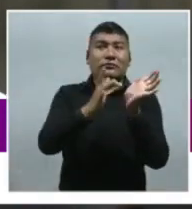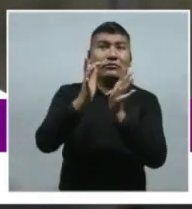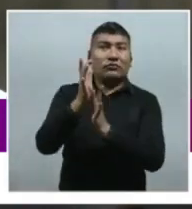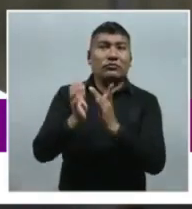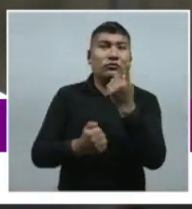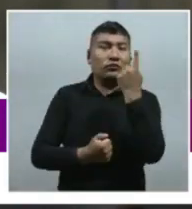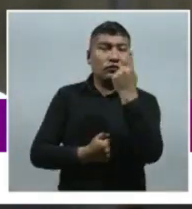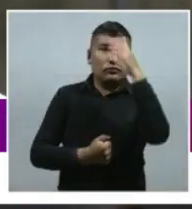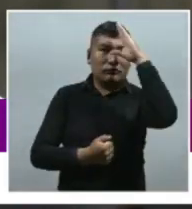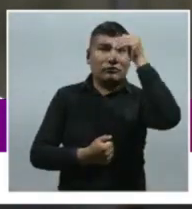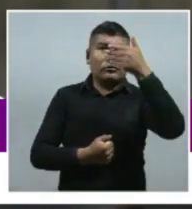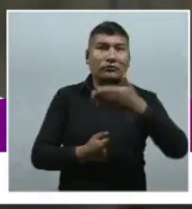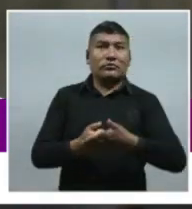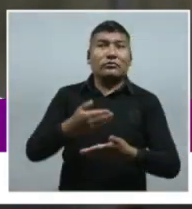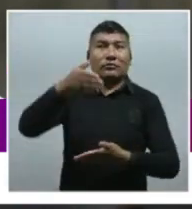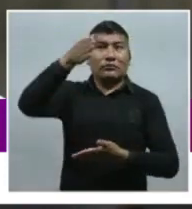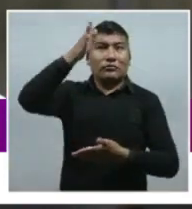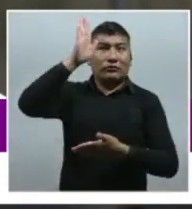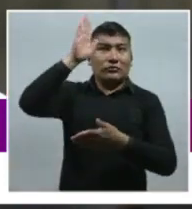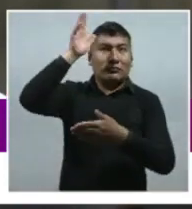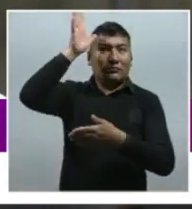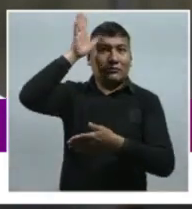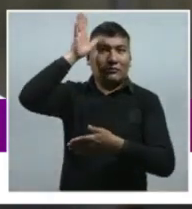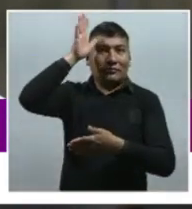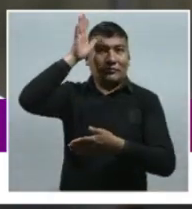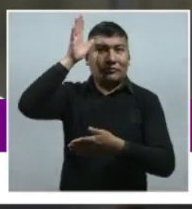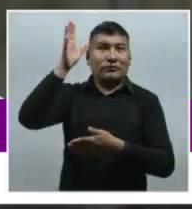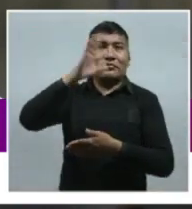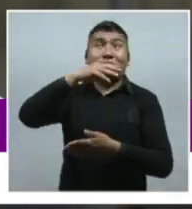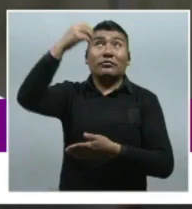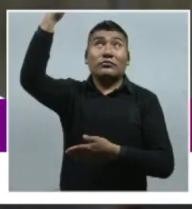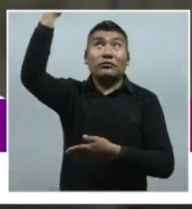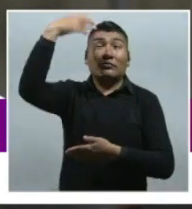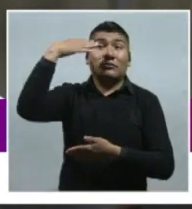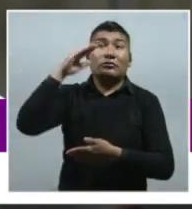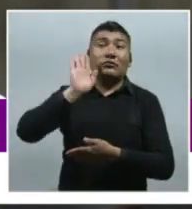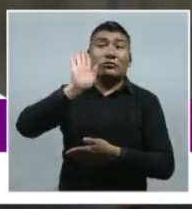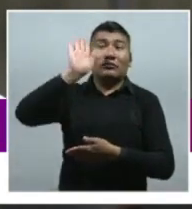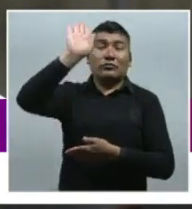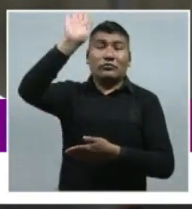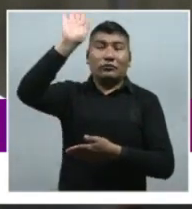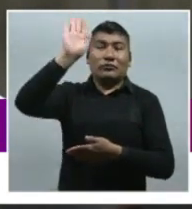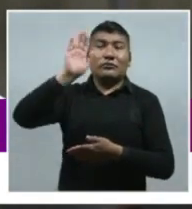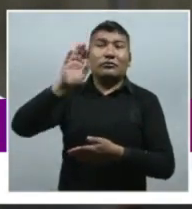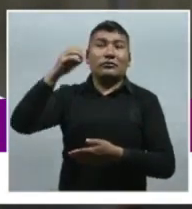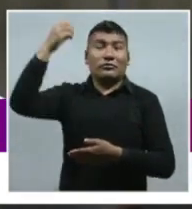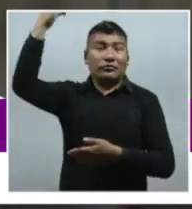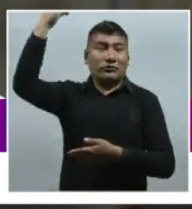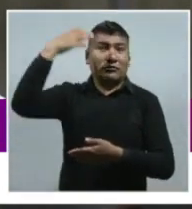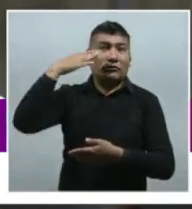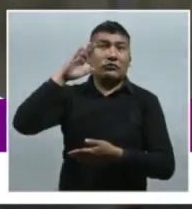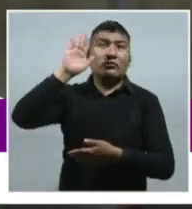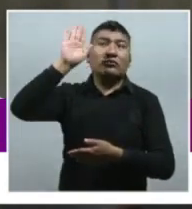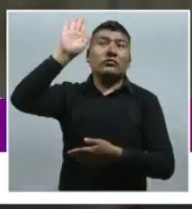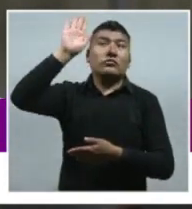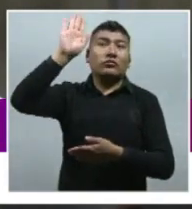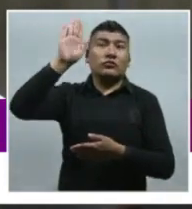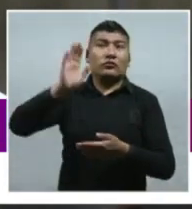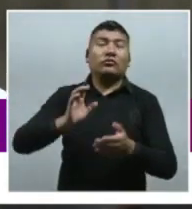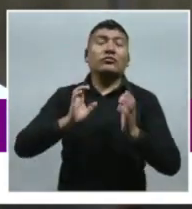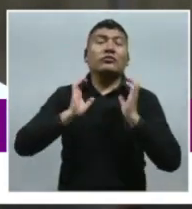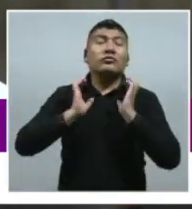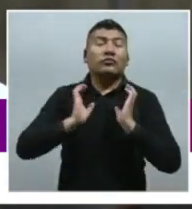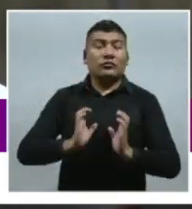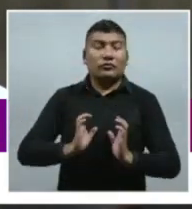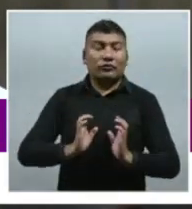de Dios padre y la gracia de Jesucristo la gracia de su Encarnación